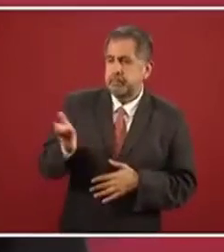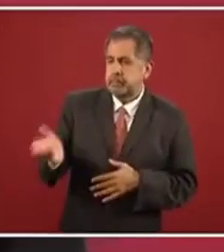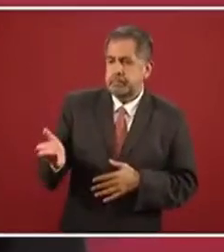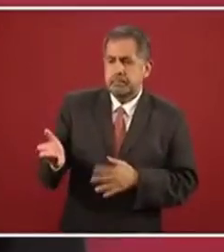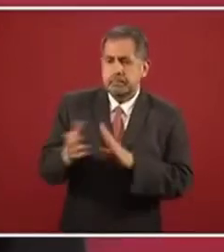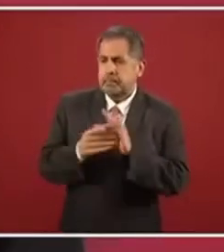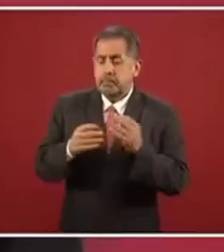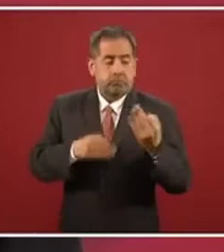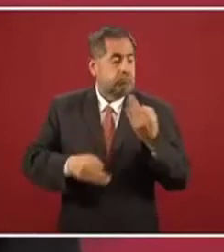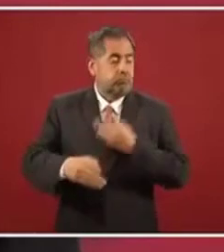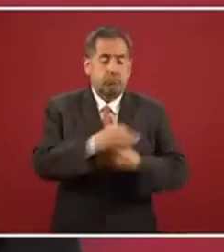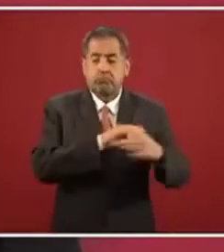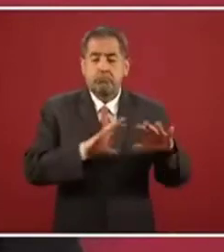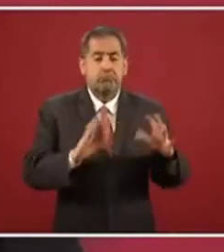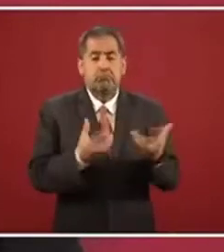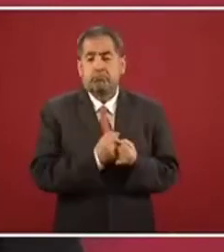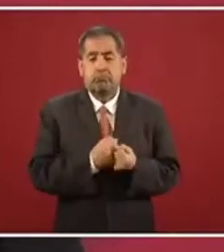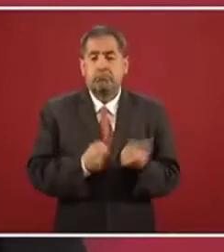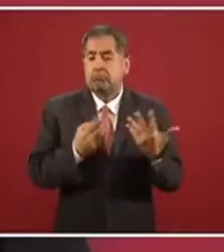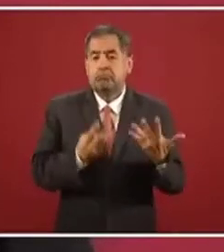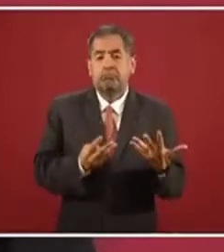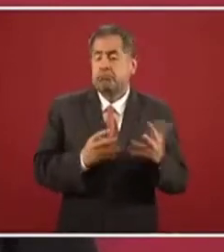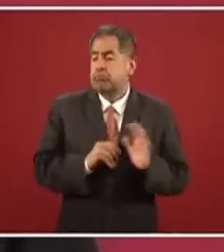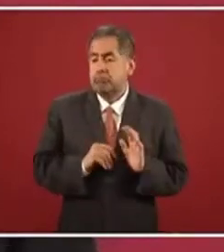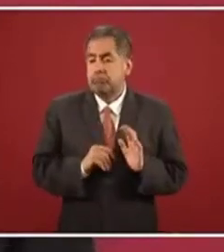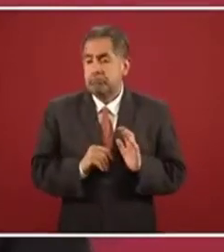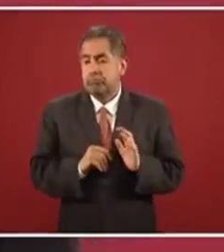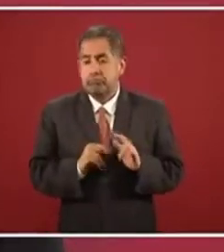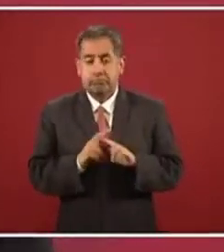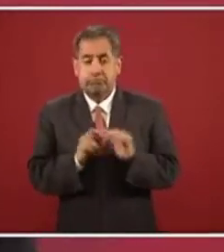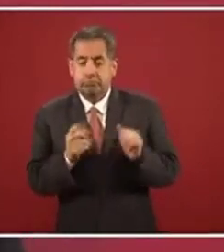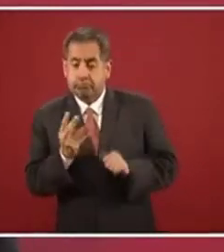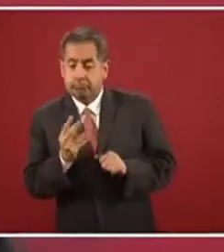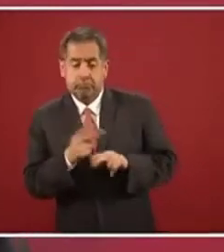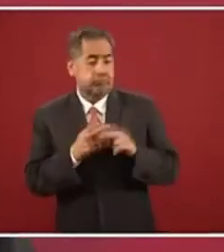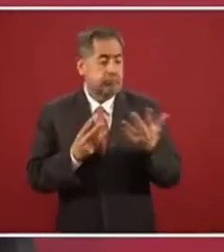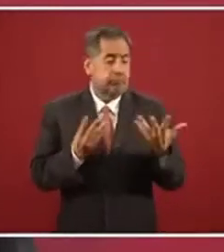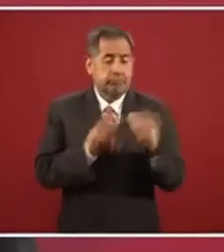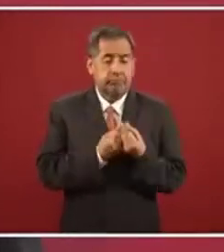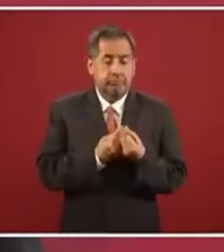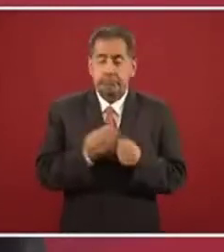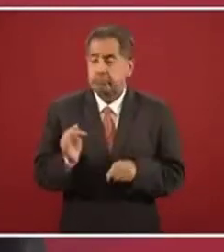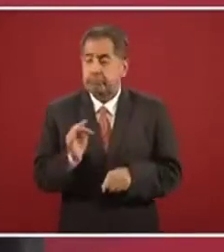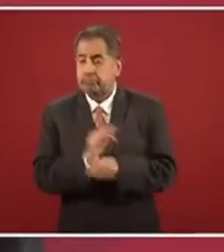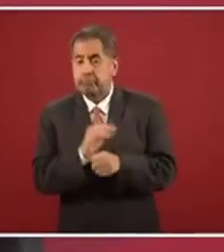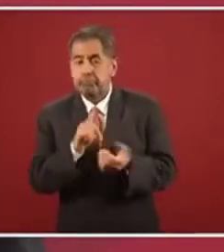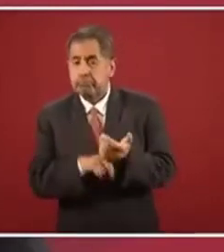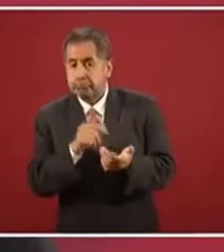para todos, pero no se les ha dado ni a los que tienen ni a los que no tienen.